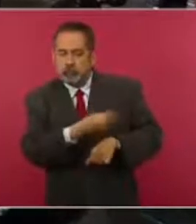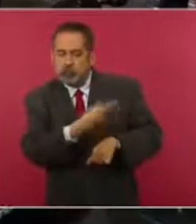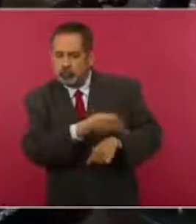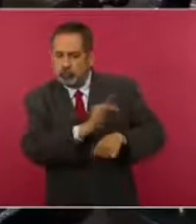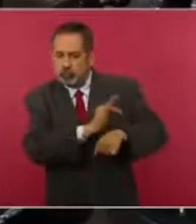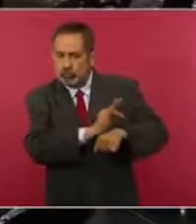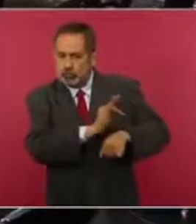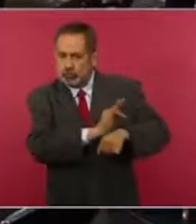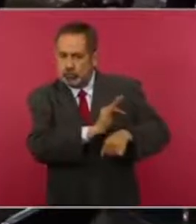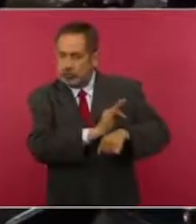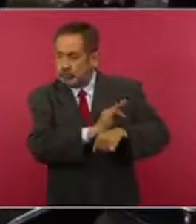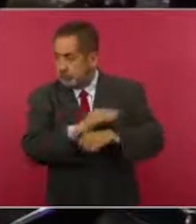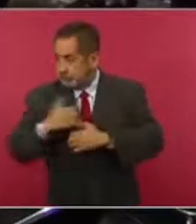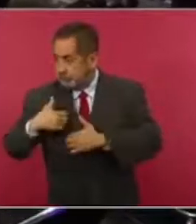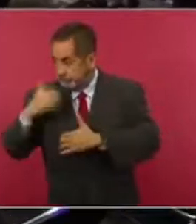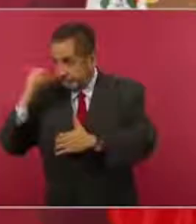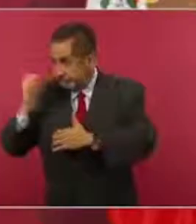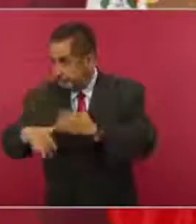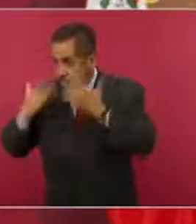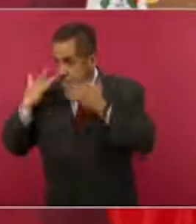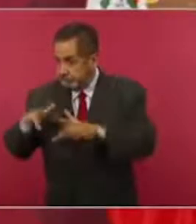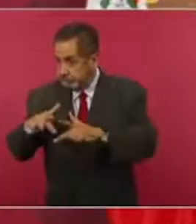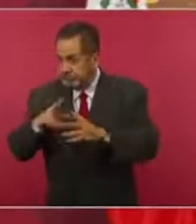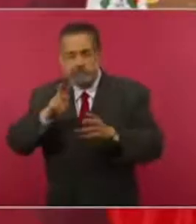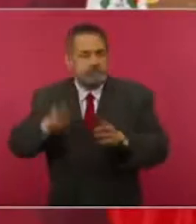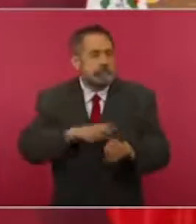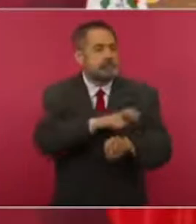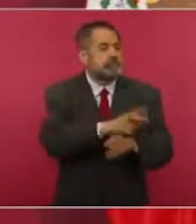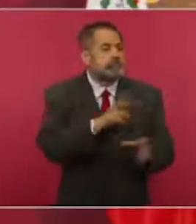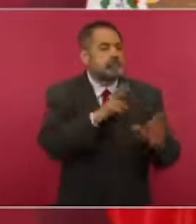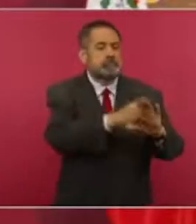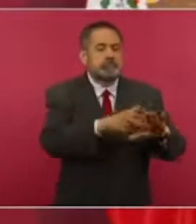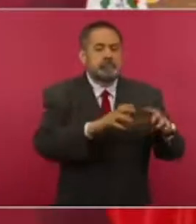mientras ocupaban los cargos públicos.